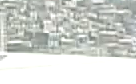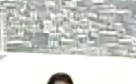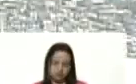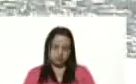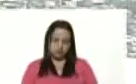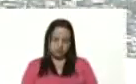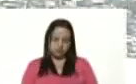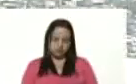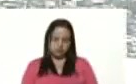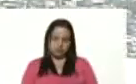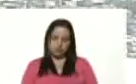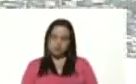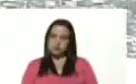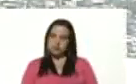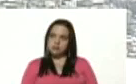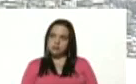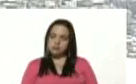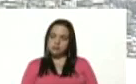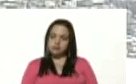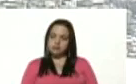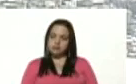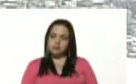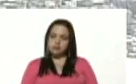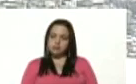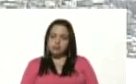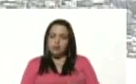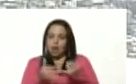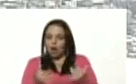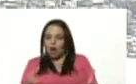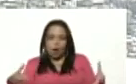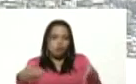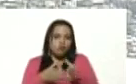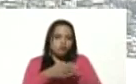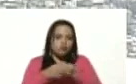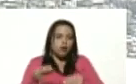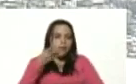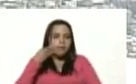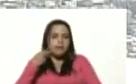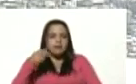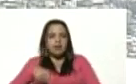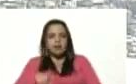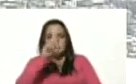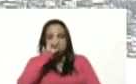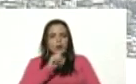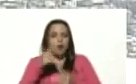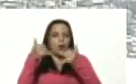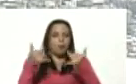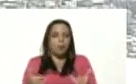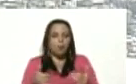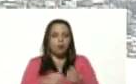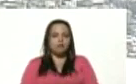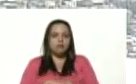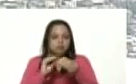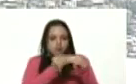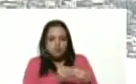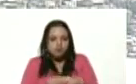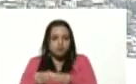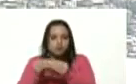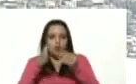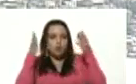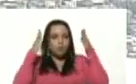Y ahora, reunido todo la experiencia de estos años, ahora reconducida la